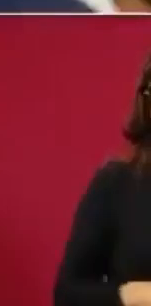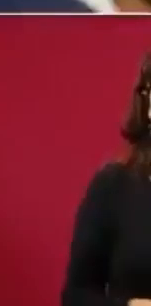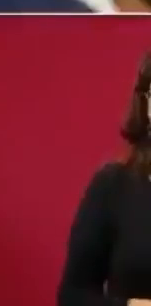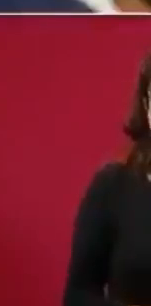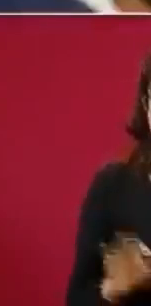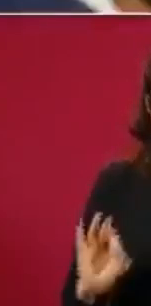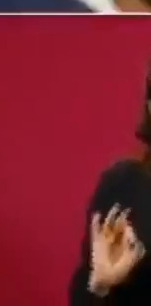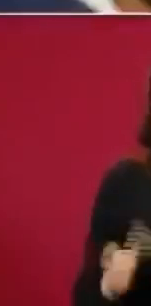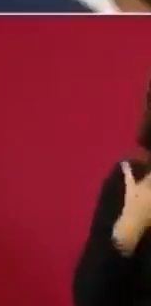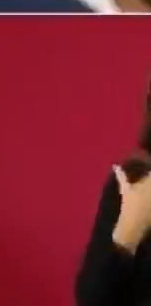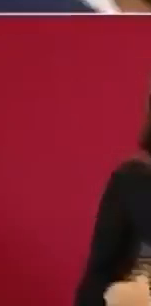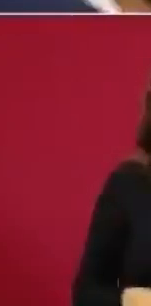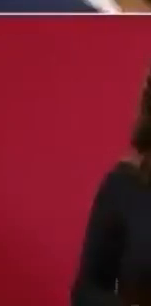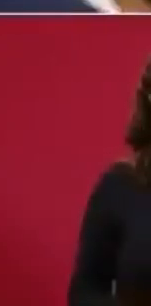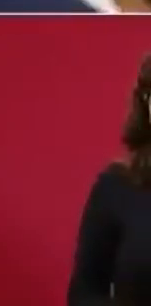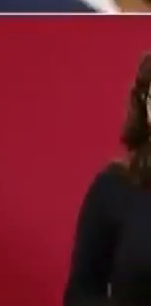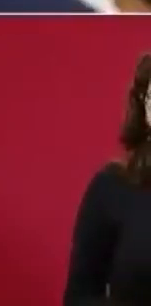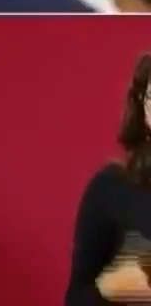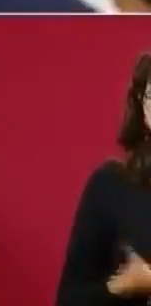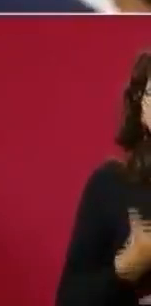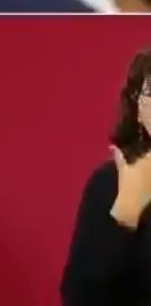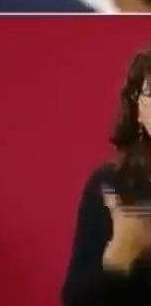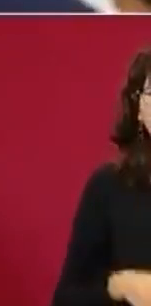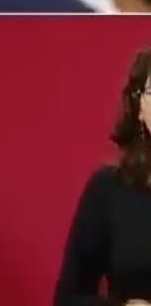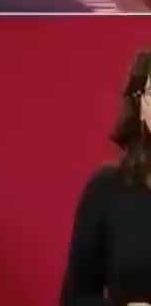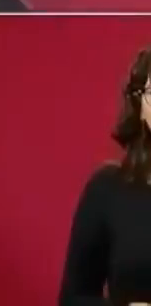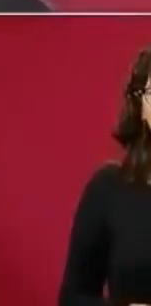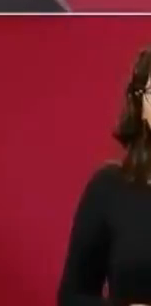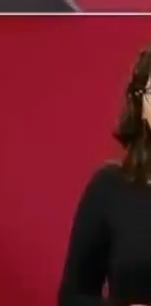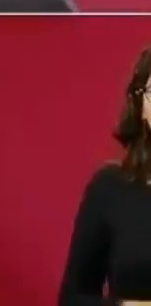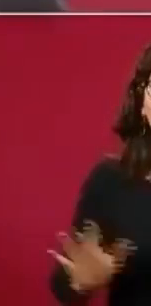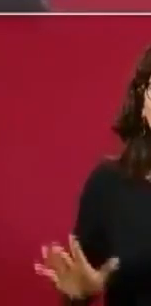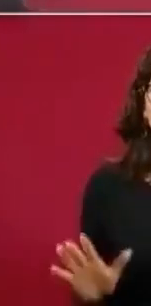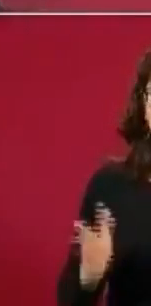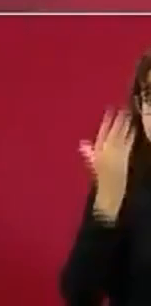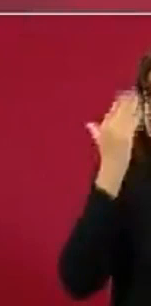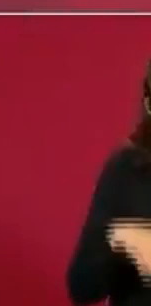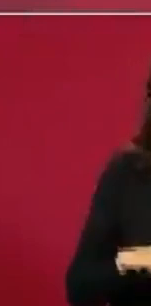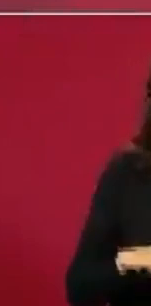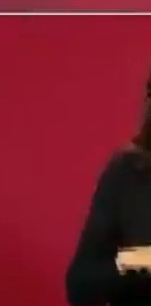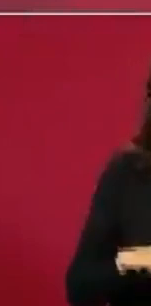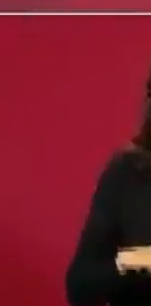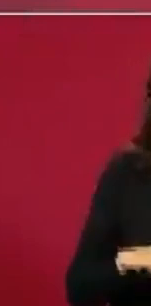Ah, muy bien, muy bien. Ya ahí se va a saber.